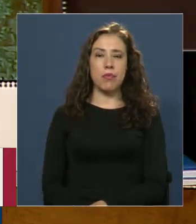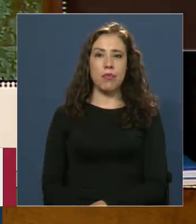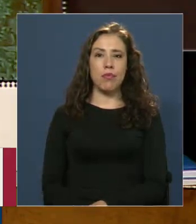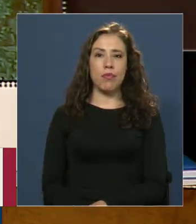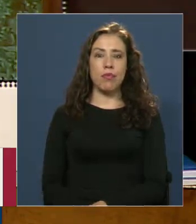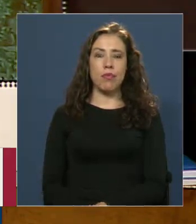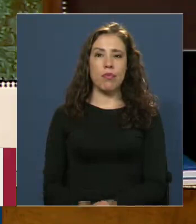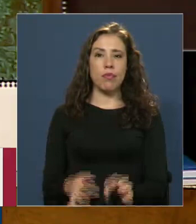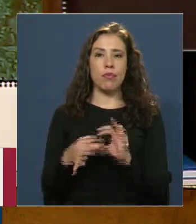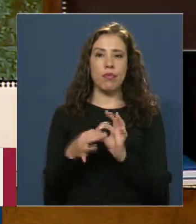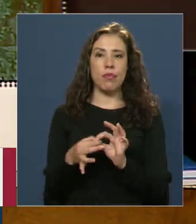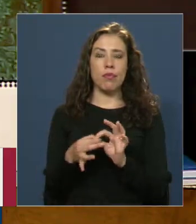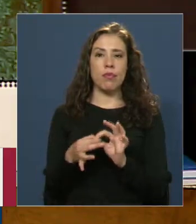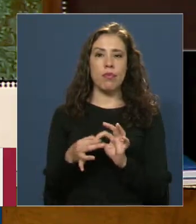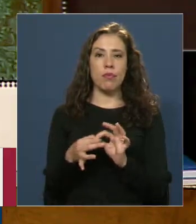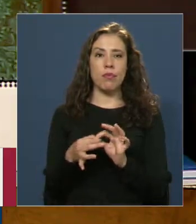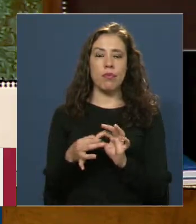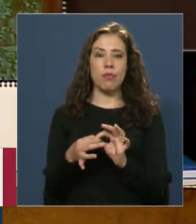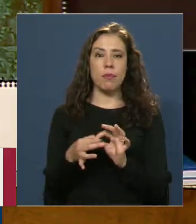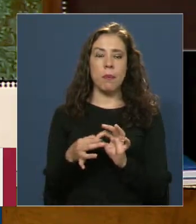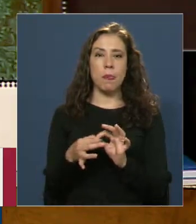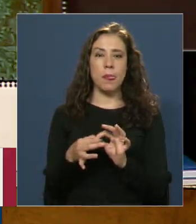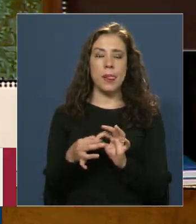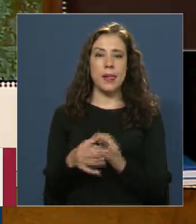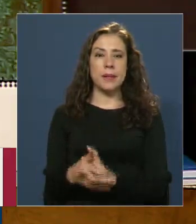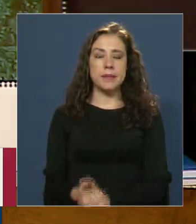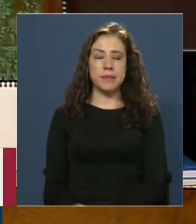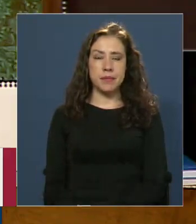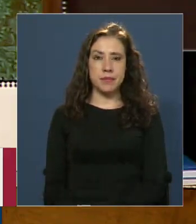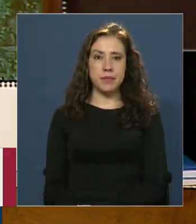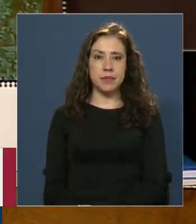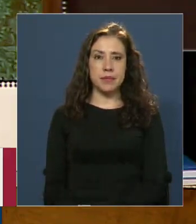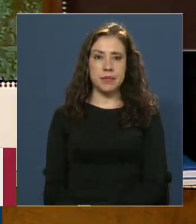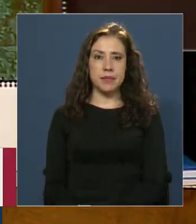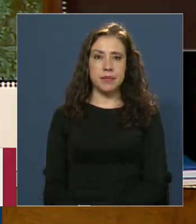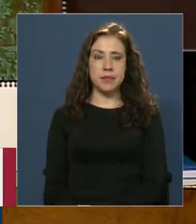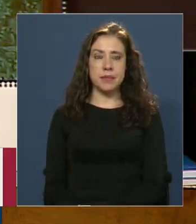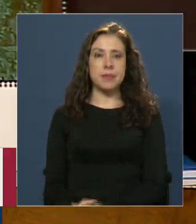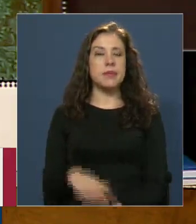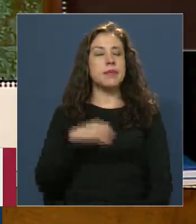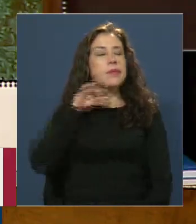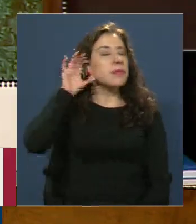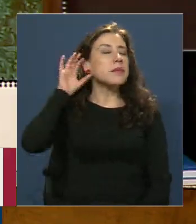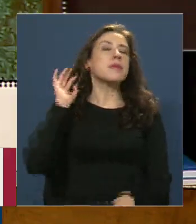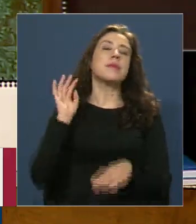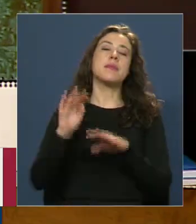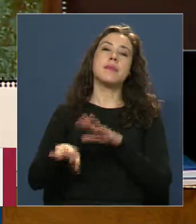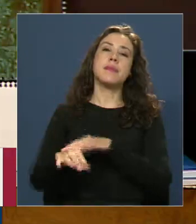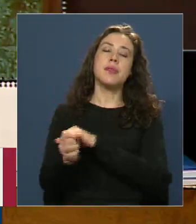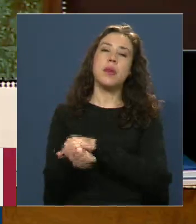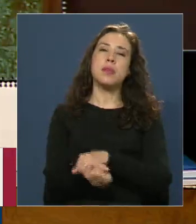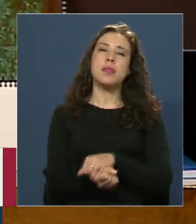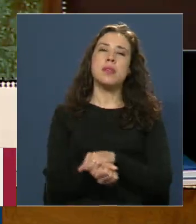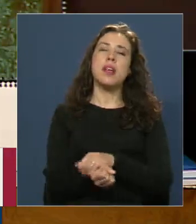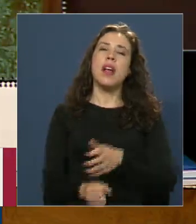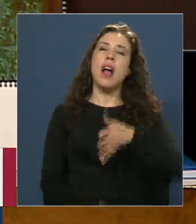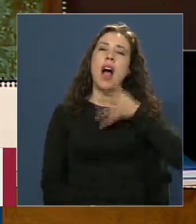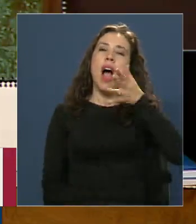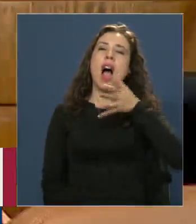Gracias, Presidenta. La verdad es que he escuchado en la oposición discursos ideológicos más